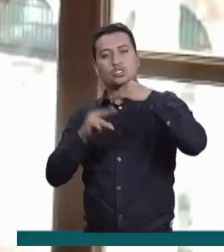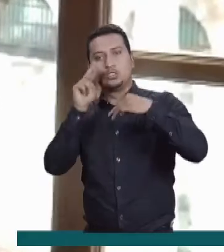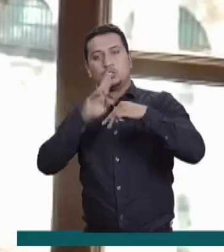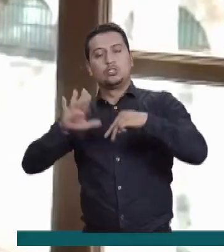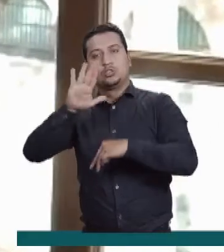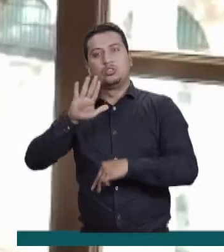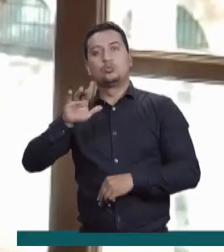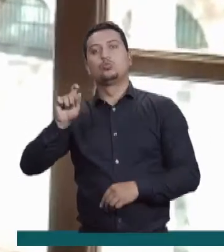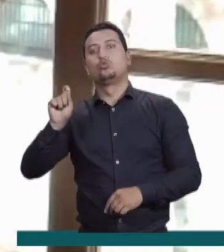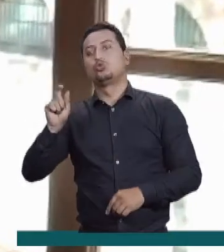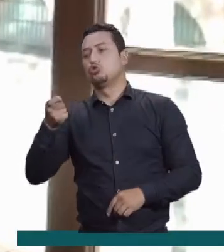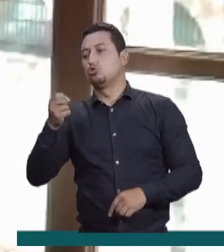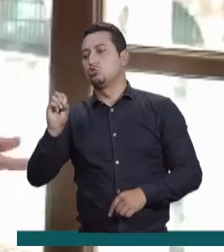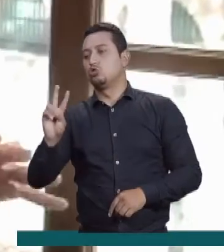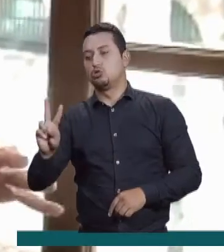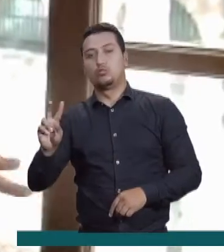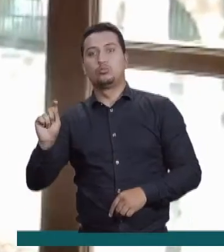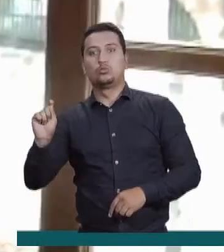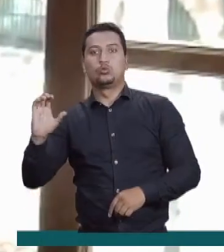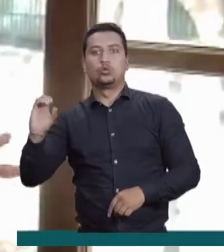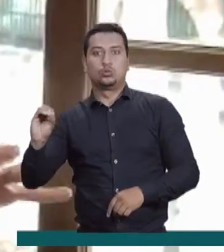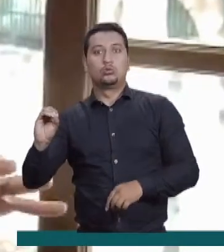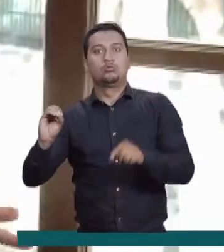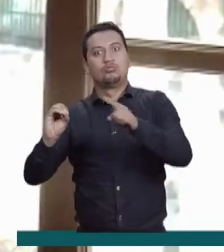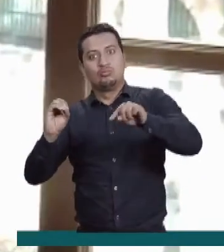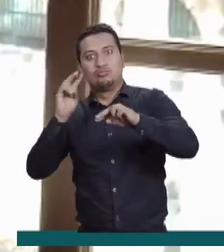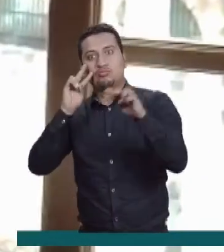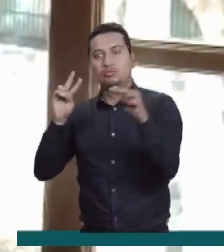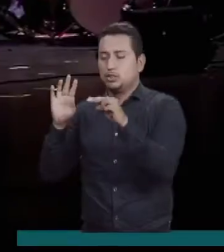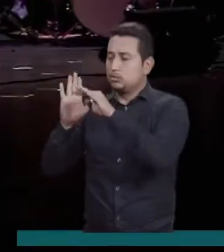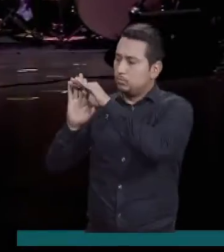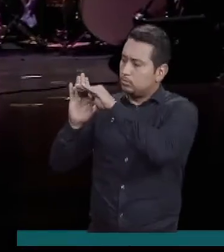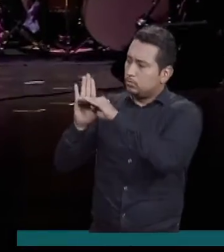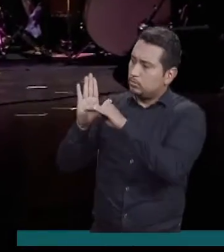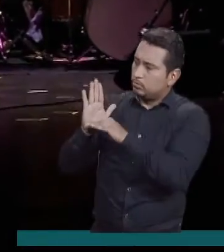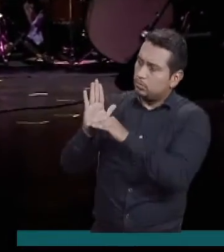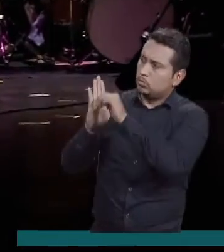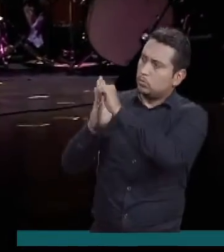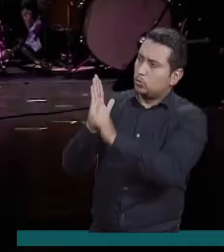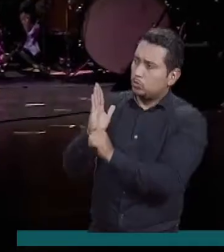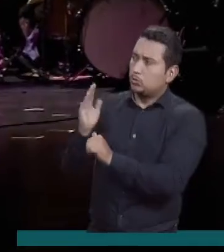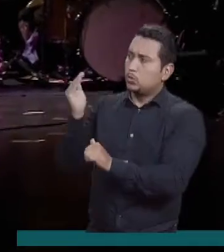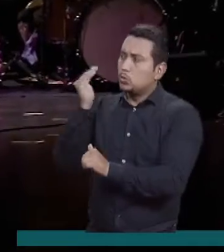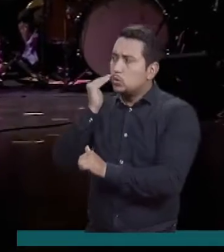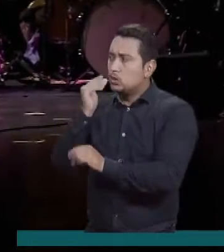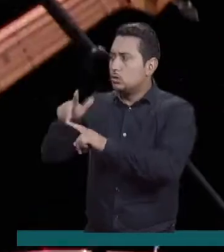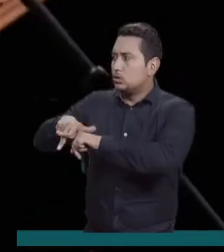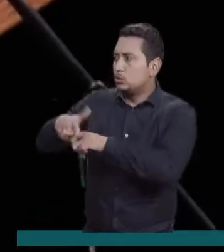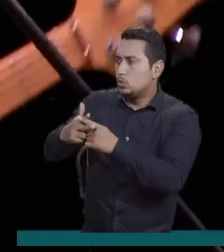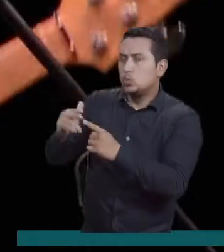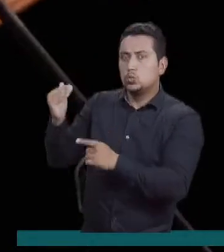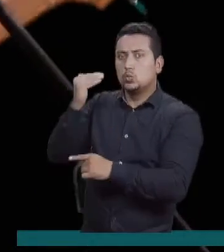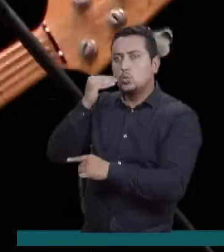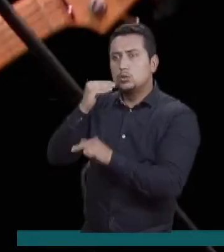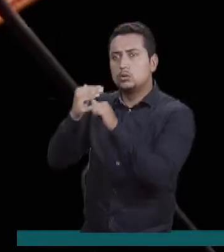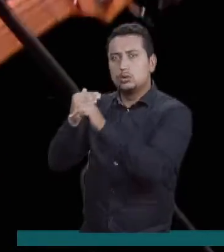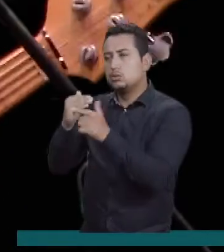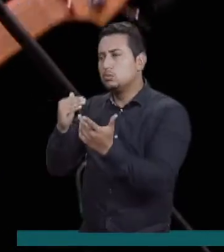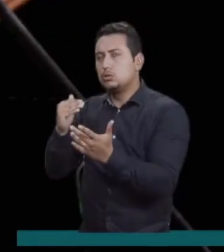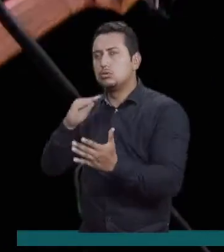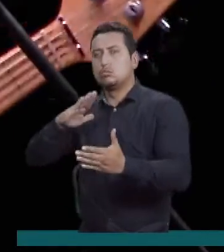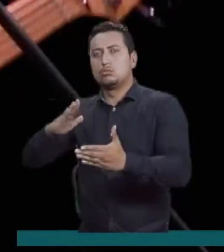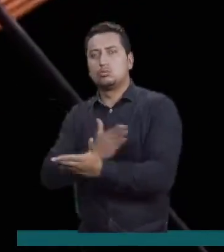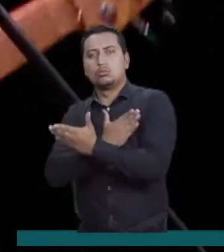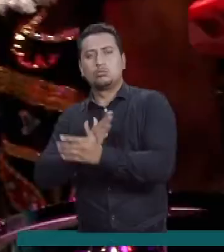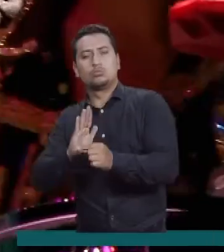www.museonacional.gov.co para que se enteren de toda la agenda, de toda la programación de talleres, de la programación de los diferentes